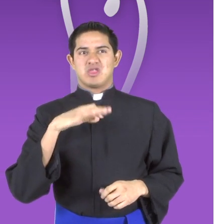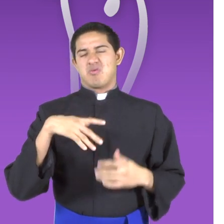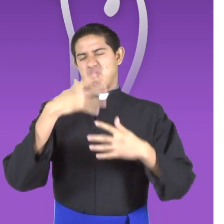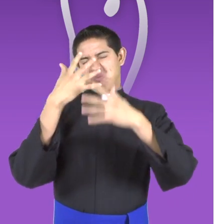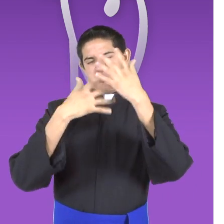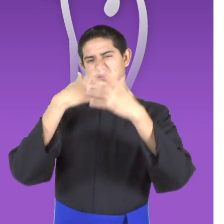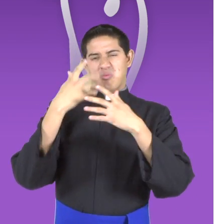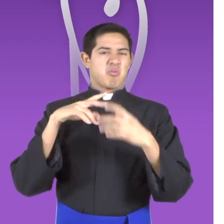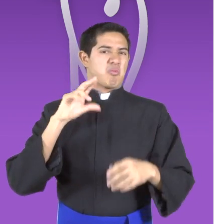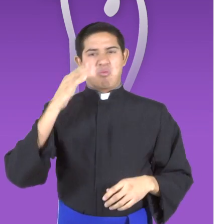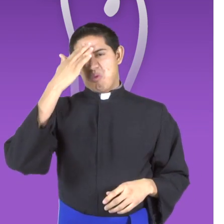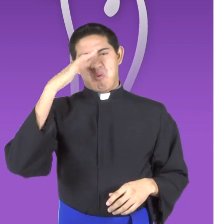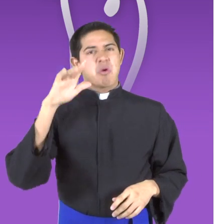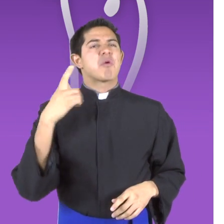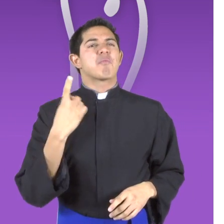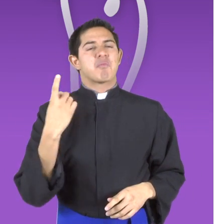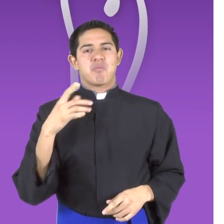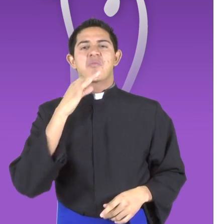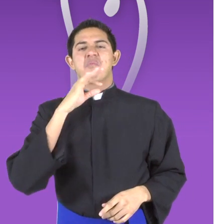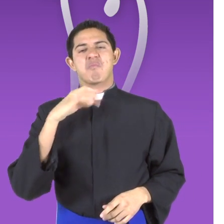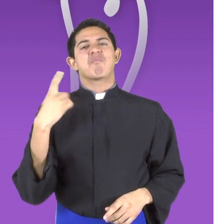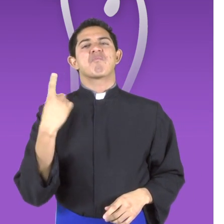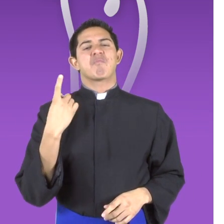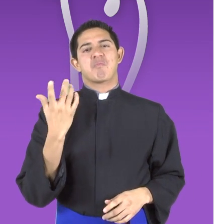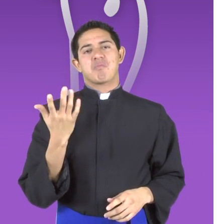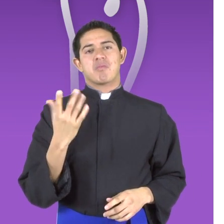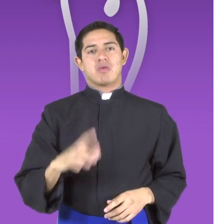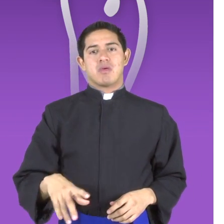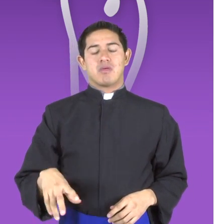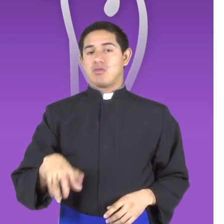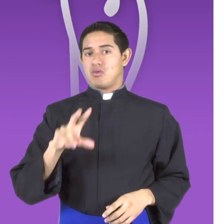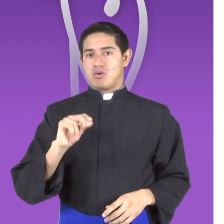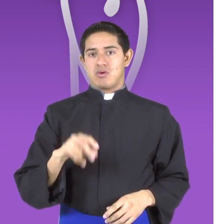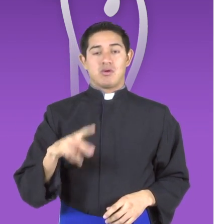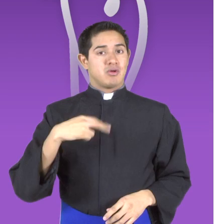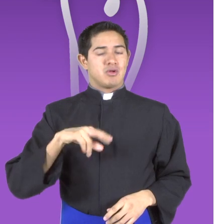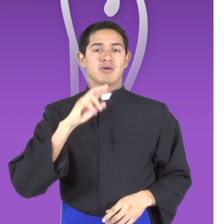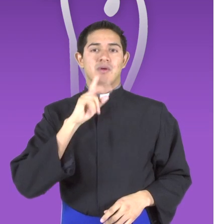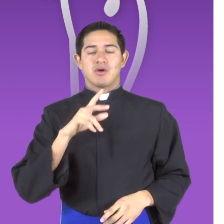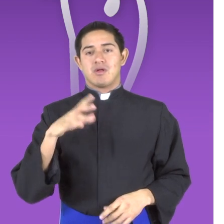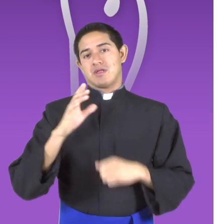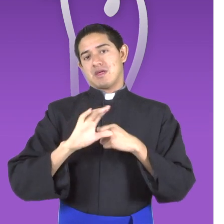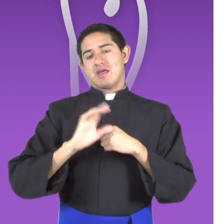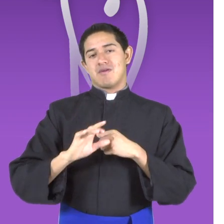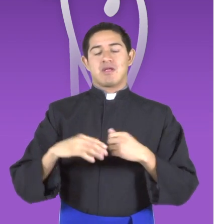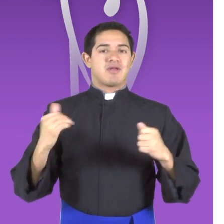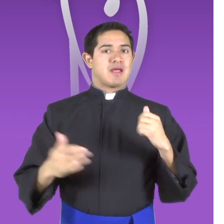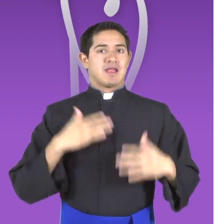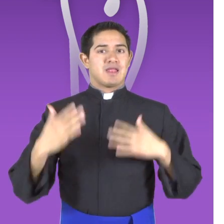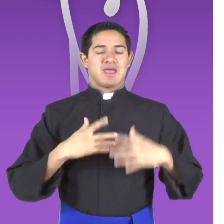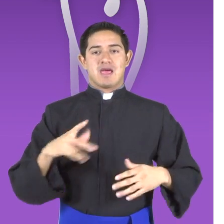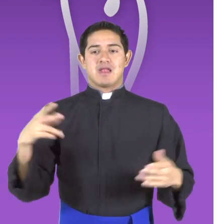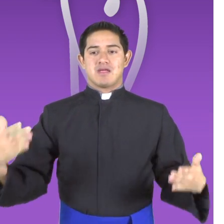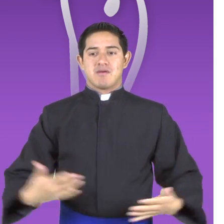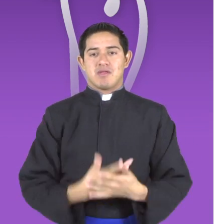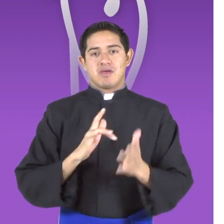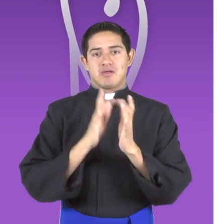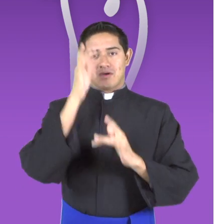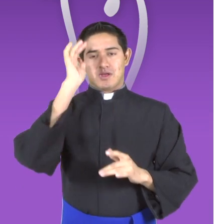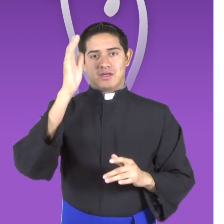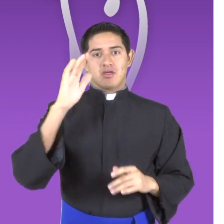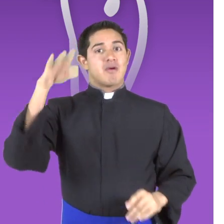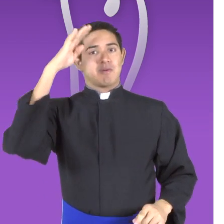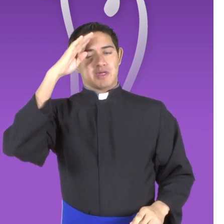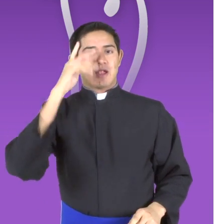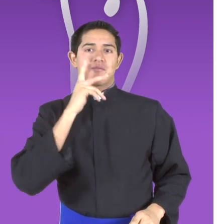y desconocer lo que se está celebrando, sino llegar a la fiesta y divertirnos con el nacimiento de Jesucristo. Medita las palabras de Dios